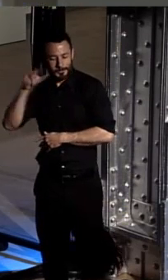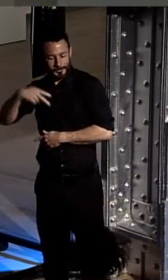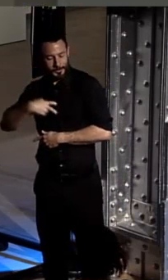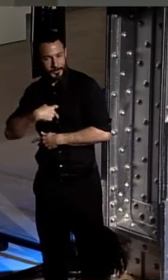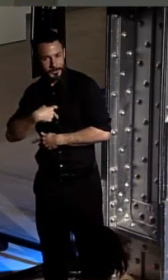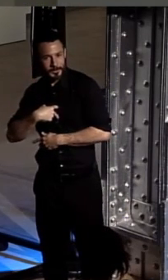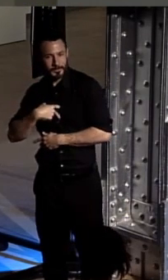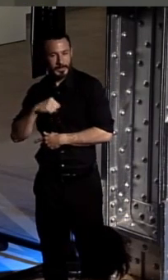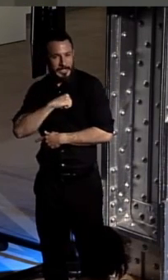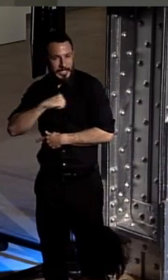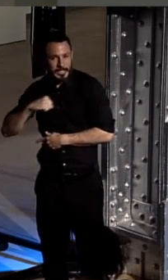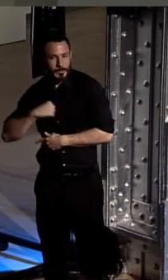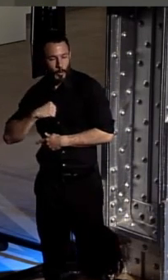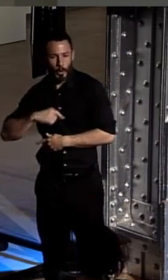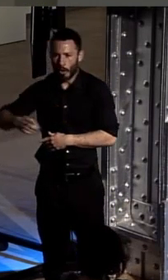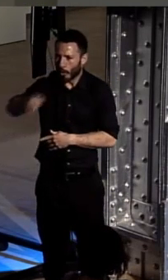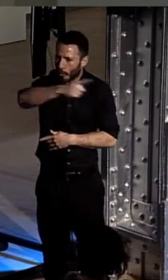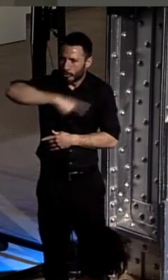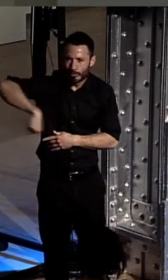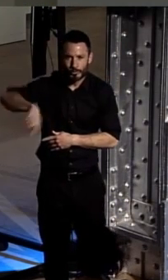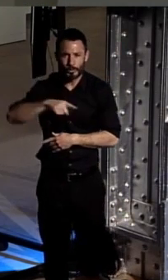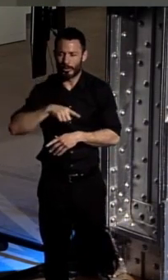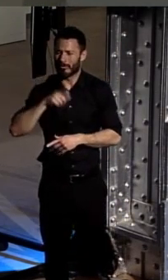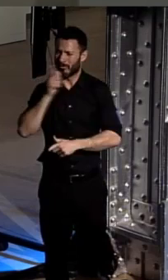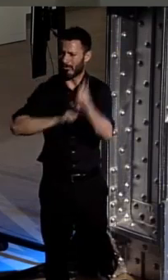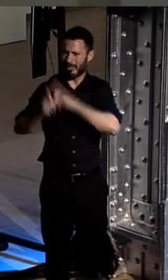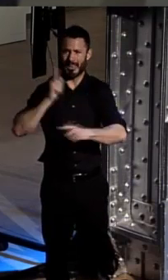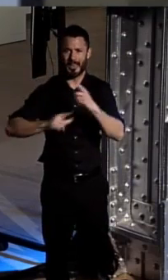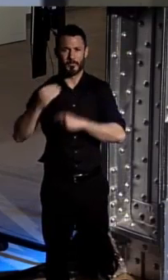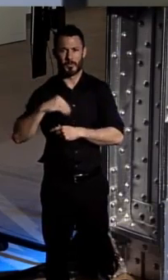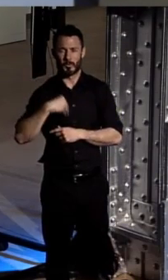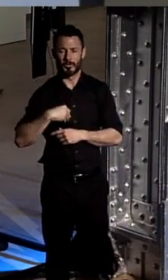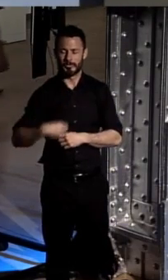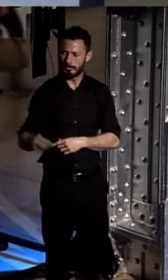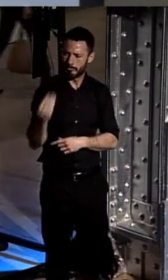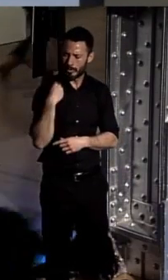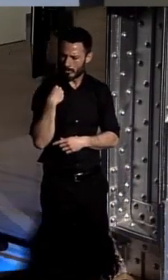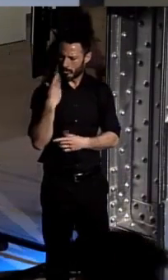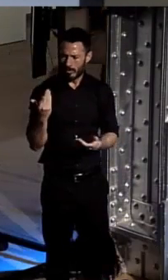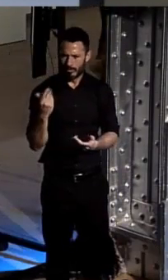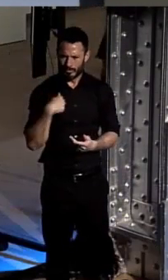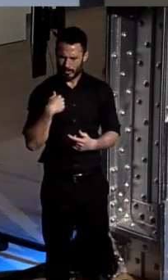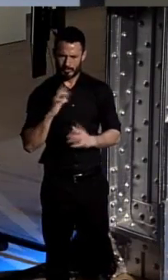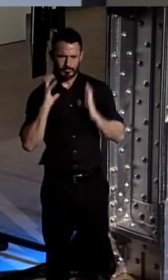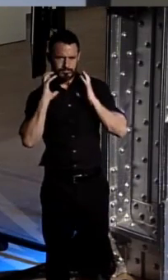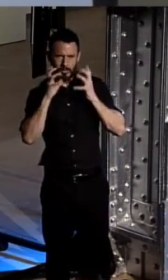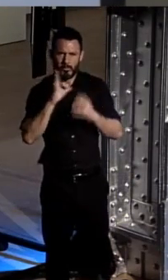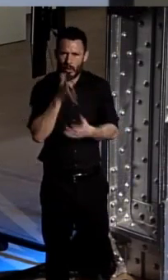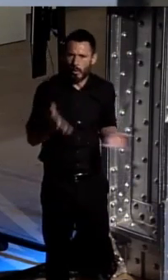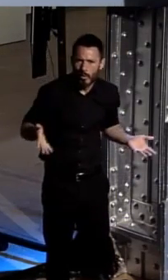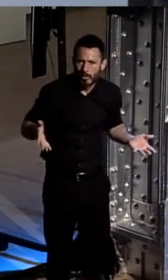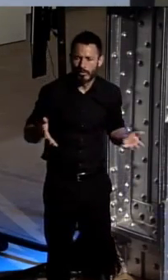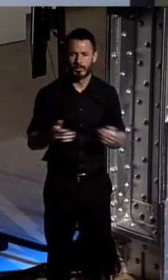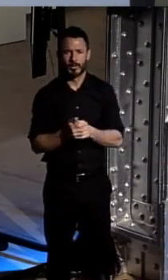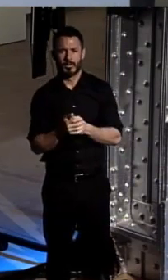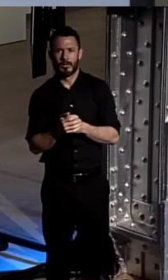es un viaje que yo siento que todos recorremos, todos nos hacemos preguntas sobre por qué a veces nos enojamos muchísimo cuando no querríamos